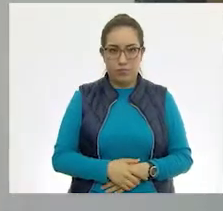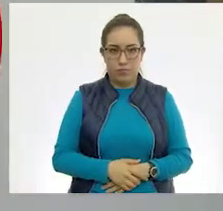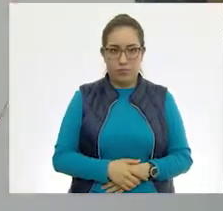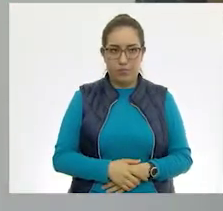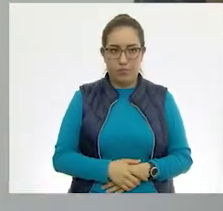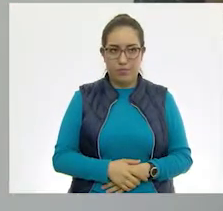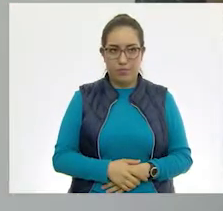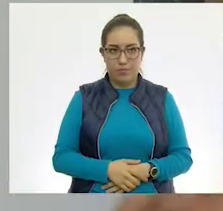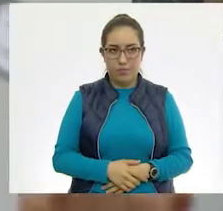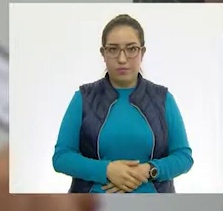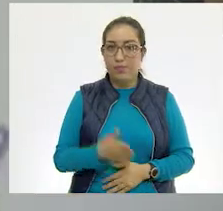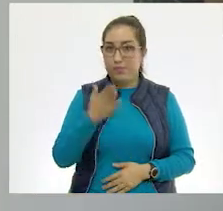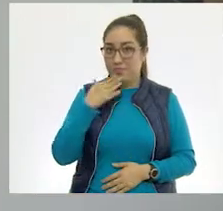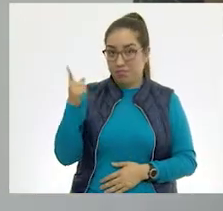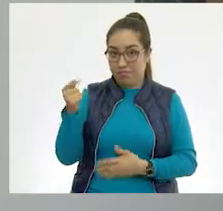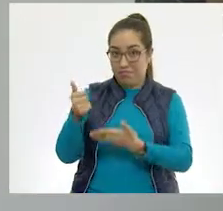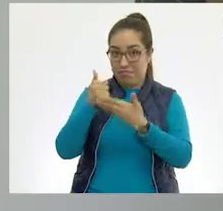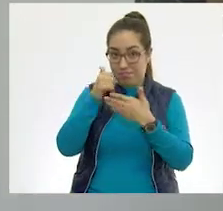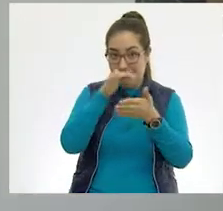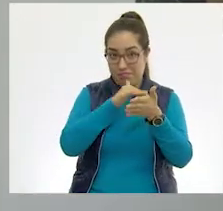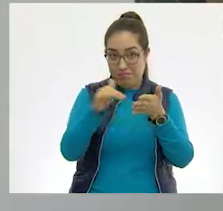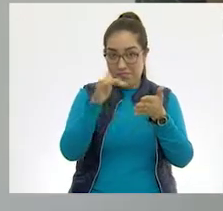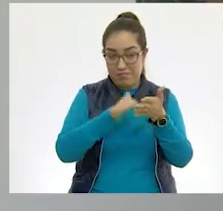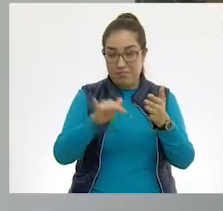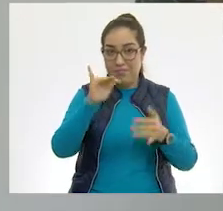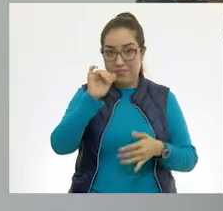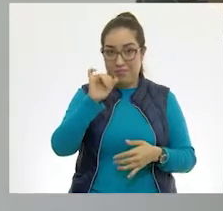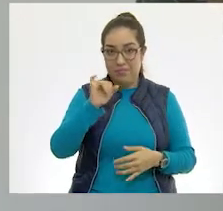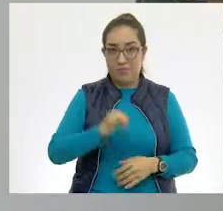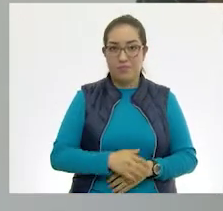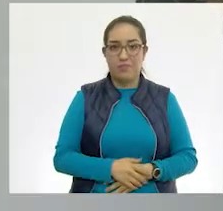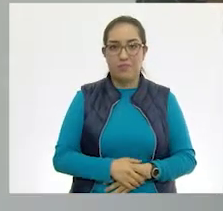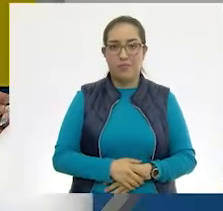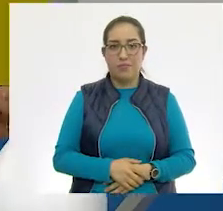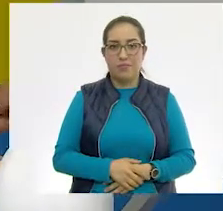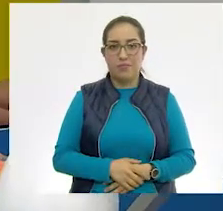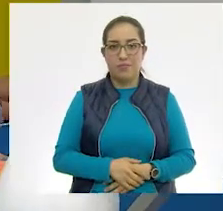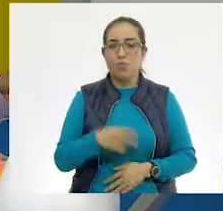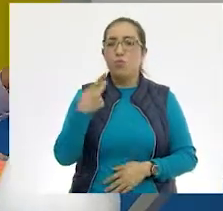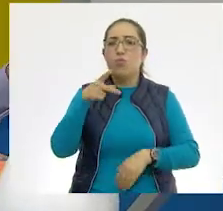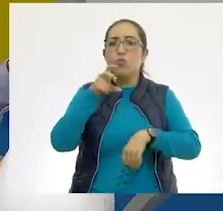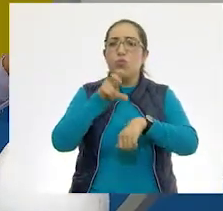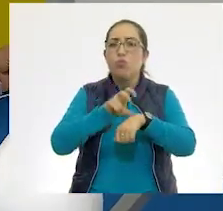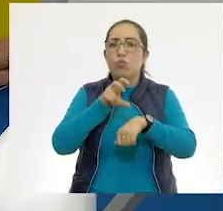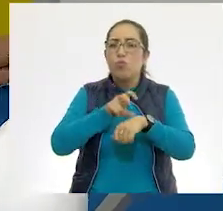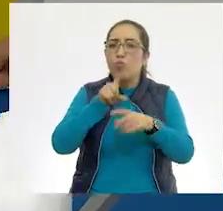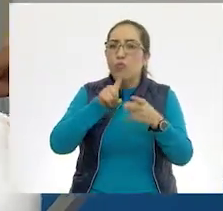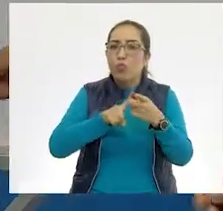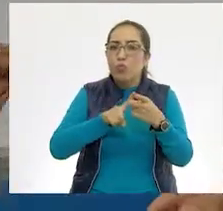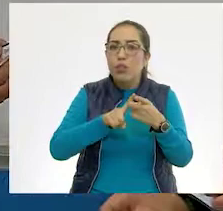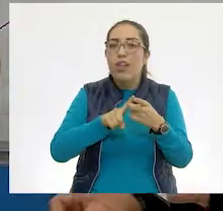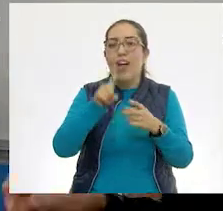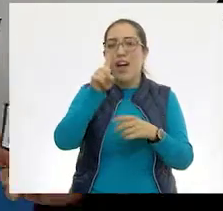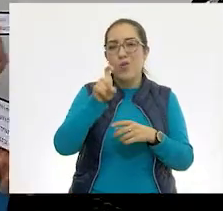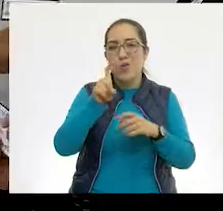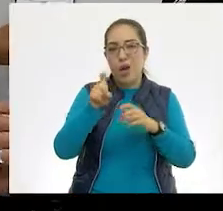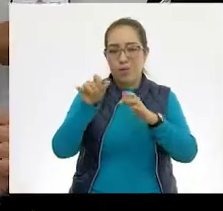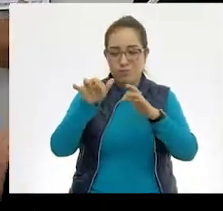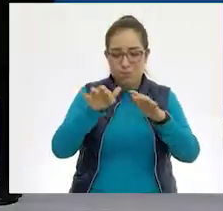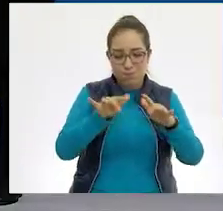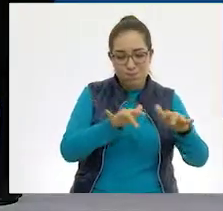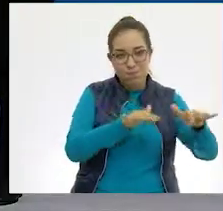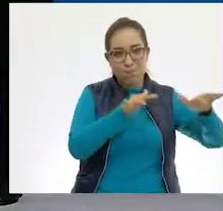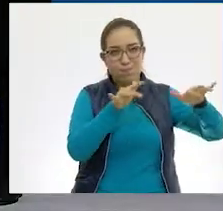Muy bien. ¿Me ibas a leer esto? Sí. Depositan sus huevos en el agua. Muy bien.